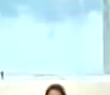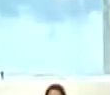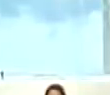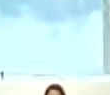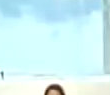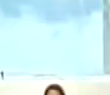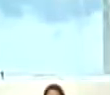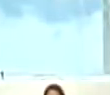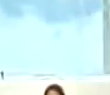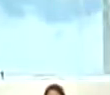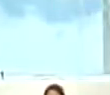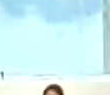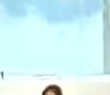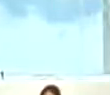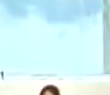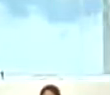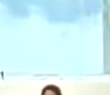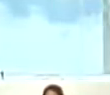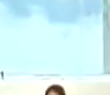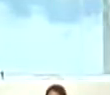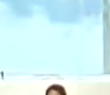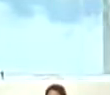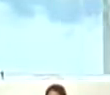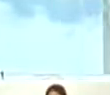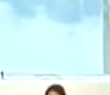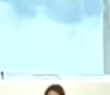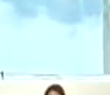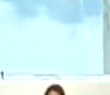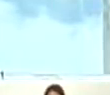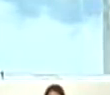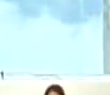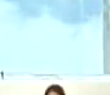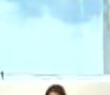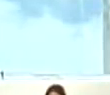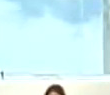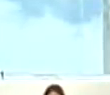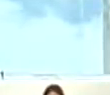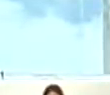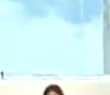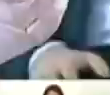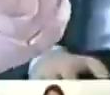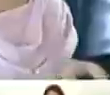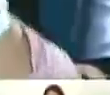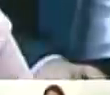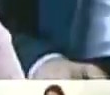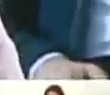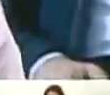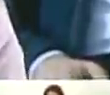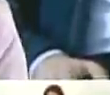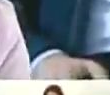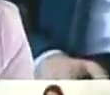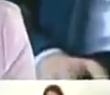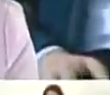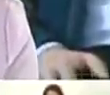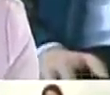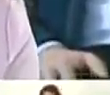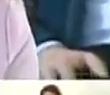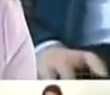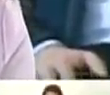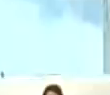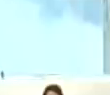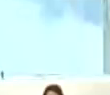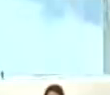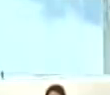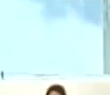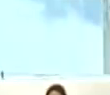A su lado está la gobernadora Karina Carpio, del estado de Aragua.